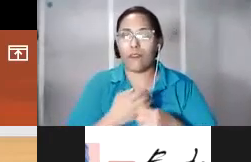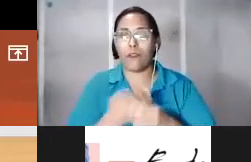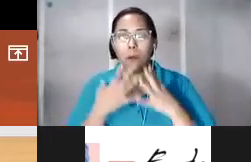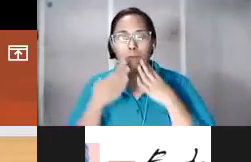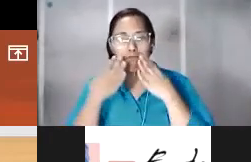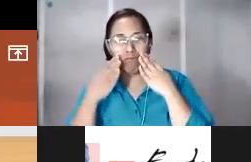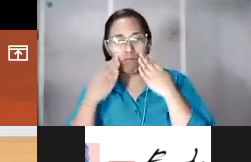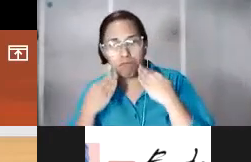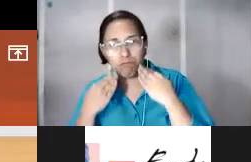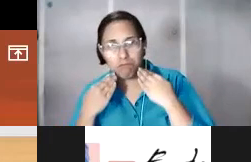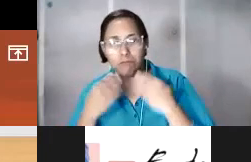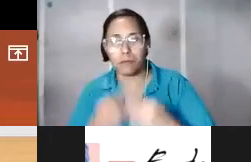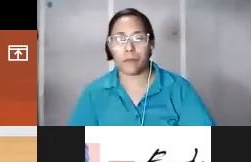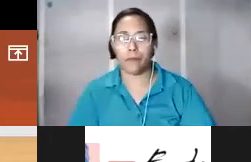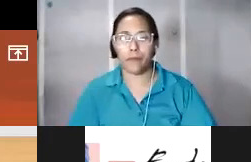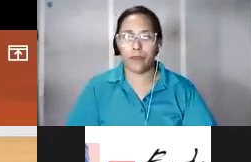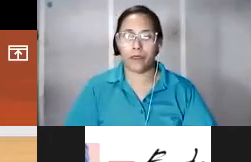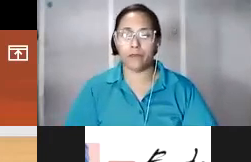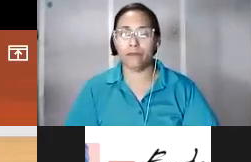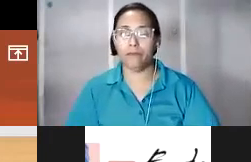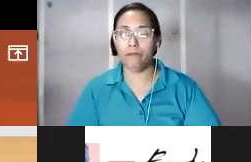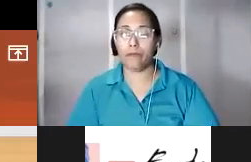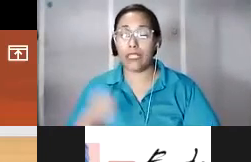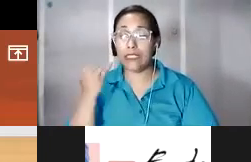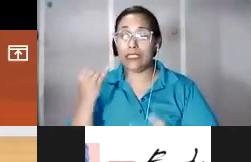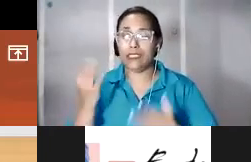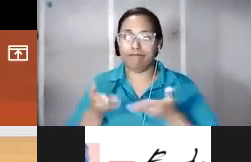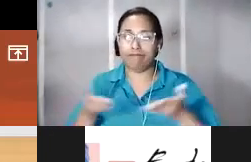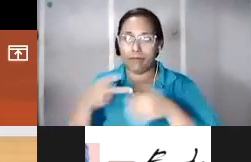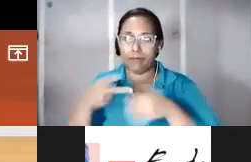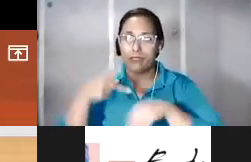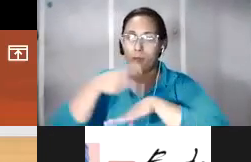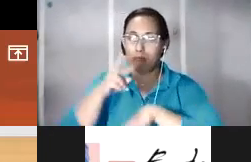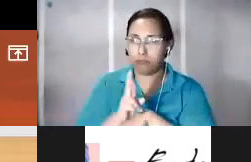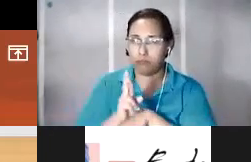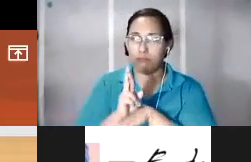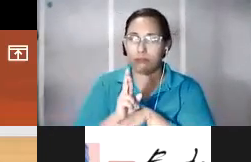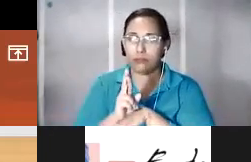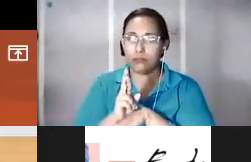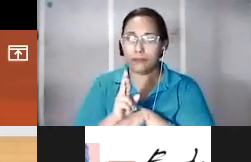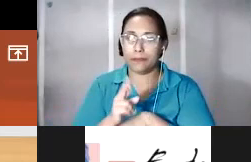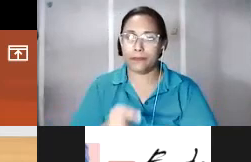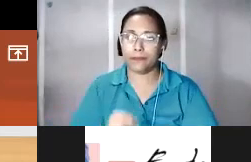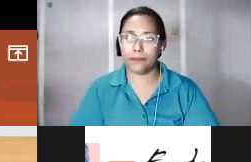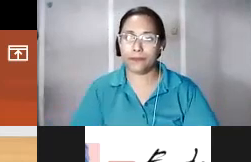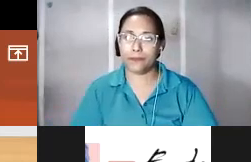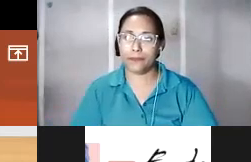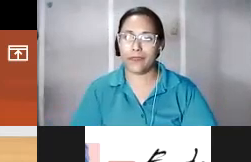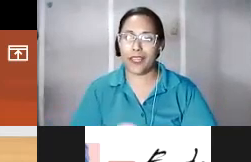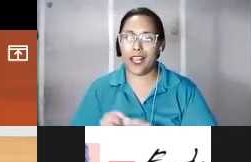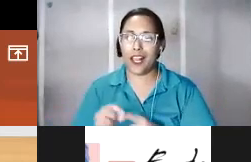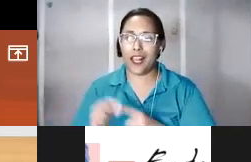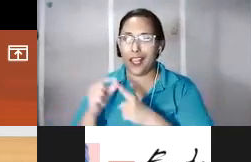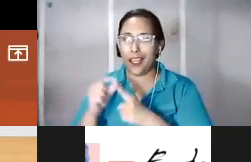como si aquí en Puerto Rico hubiese las palabras de don